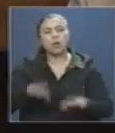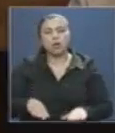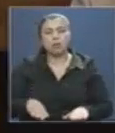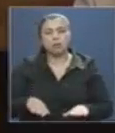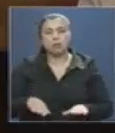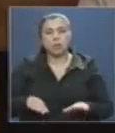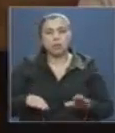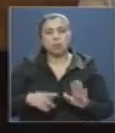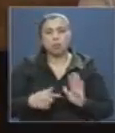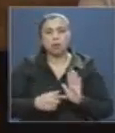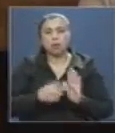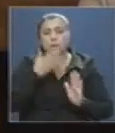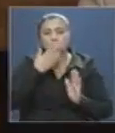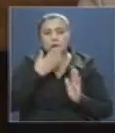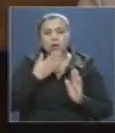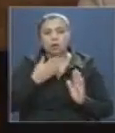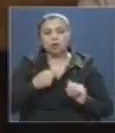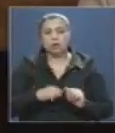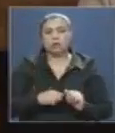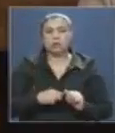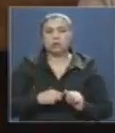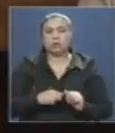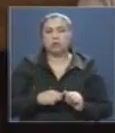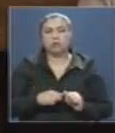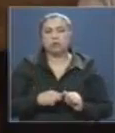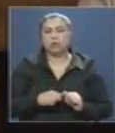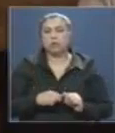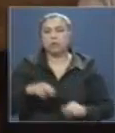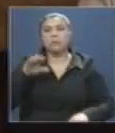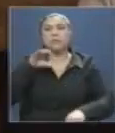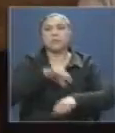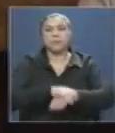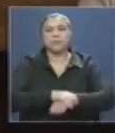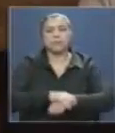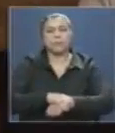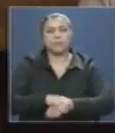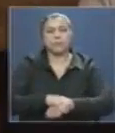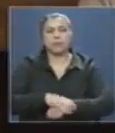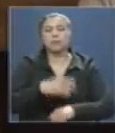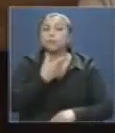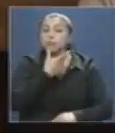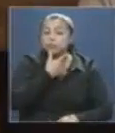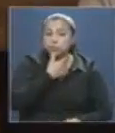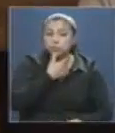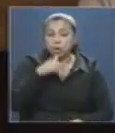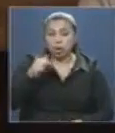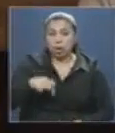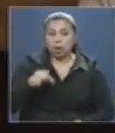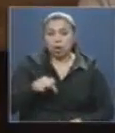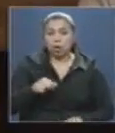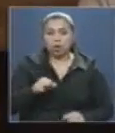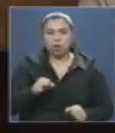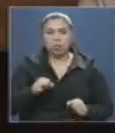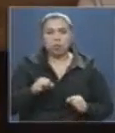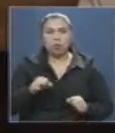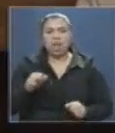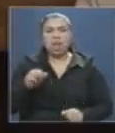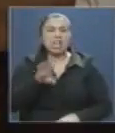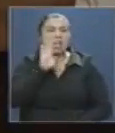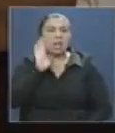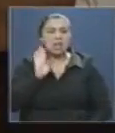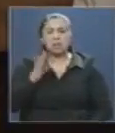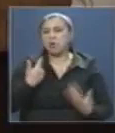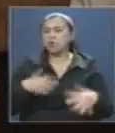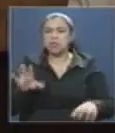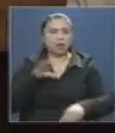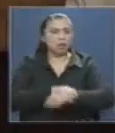uno debería oponerse, por ejemplo, a la detención por sospecha, que nosotros nos opusimos. O hoy día lo han blanqueado, ¿no es cierto?, y ya no es detención por